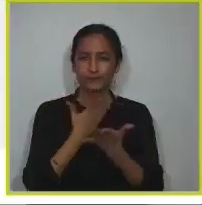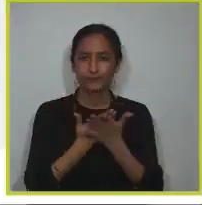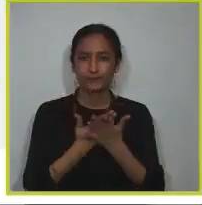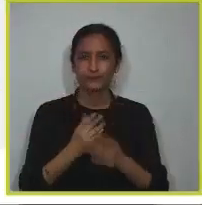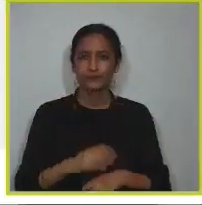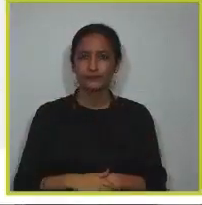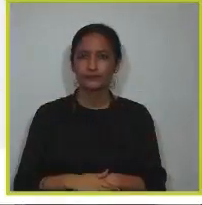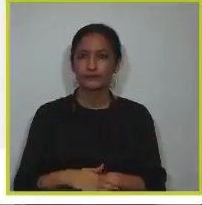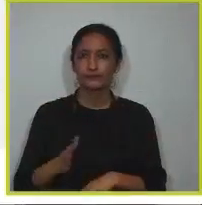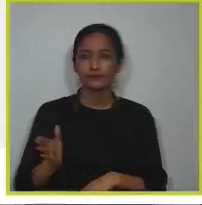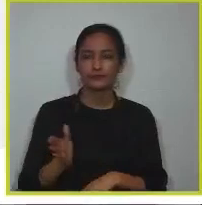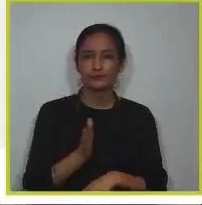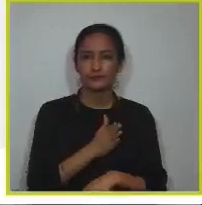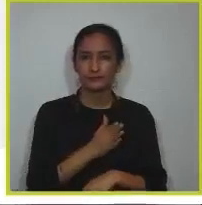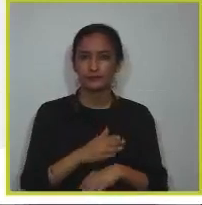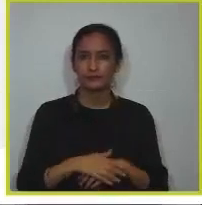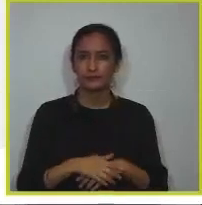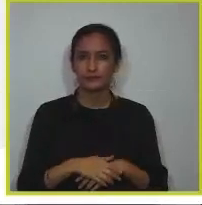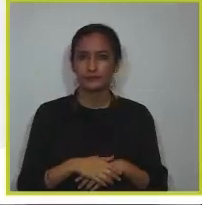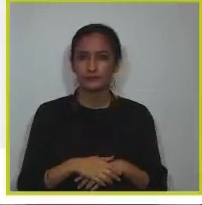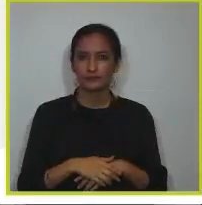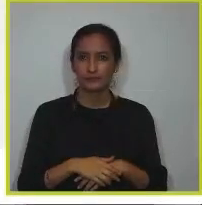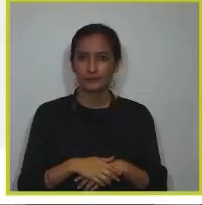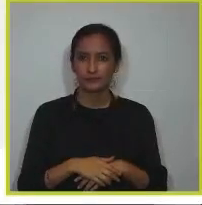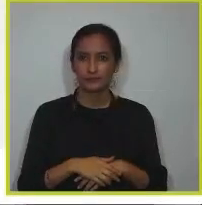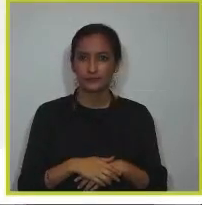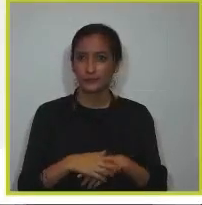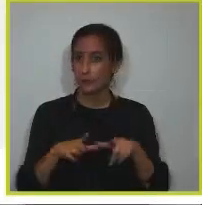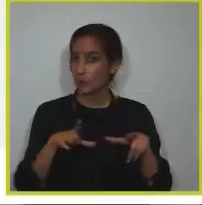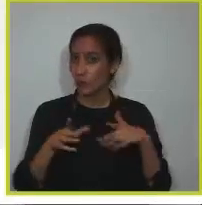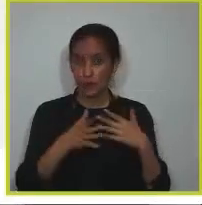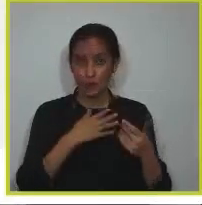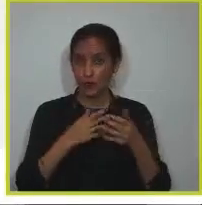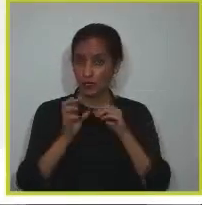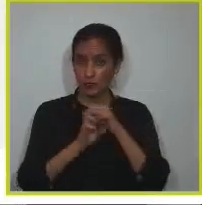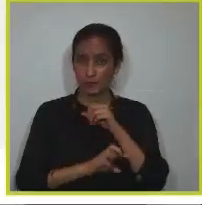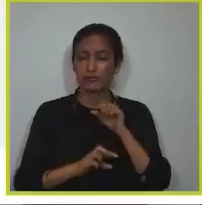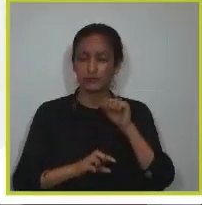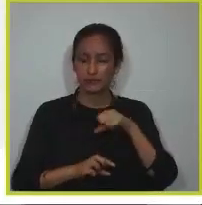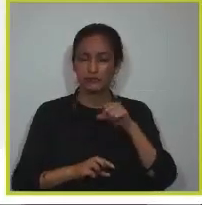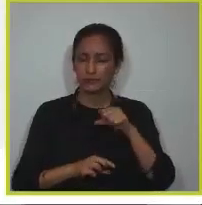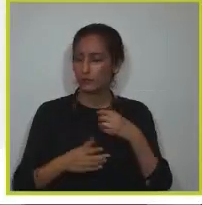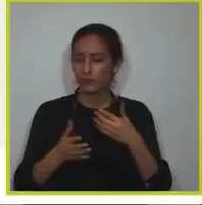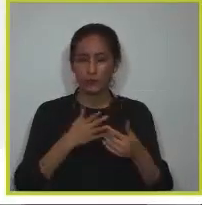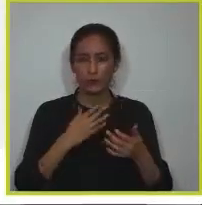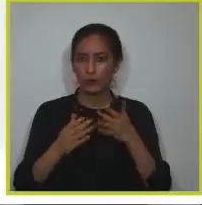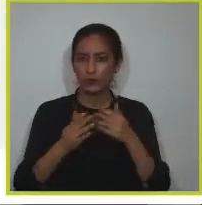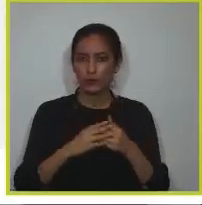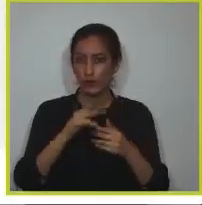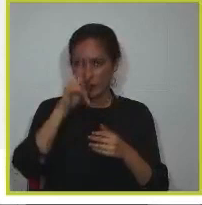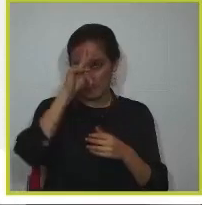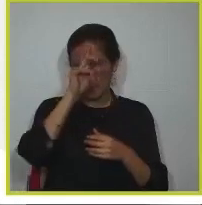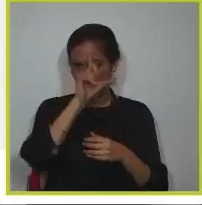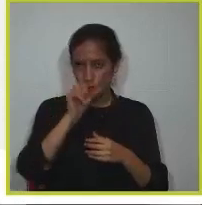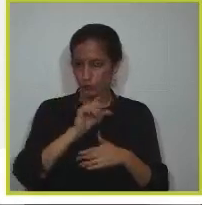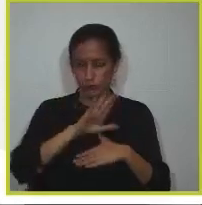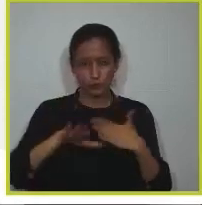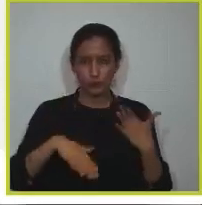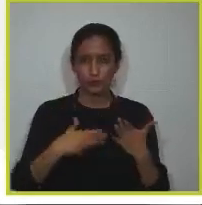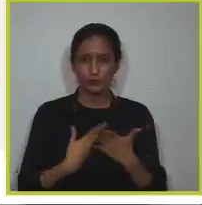y apuntar también que este alcance nacional No es cierto de cualquier parte del país Así es en todas las ciudades del país está